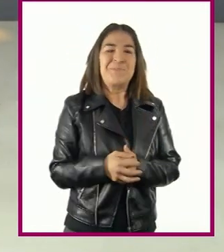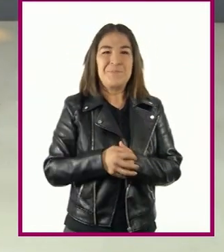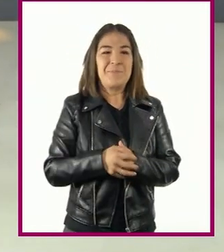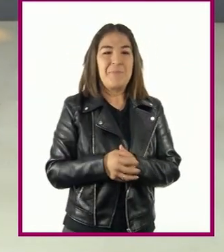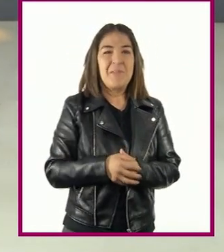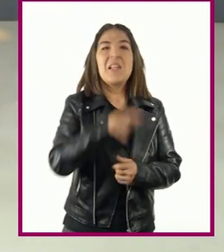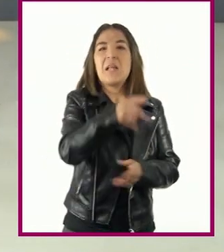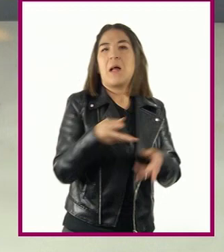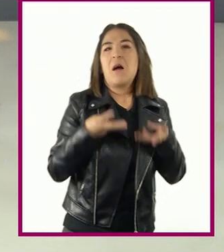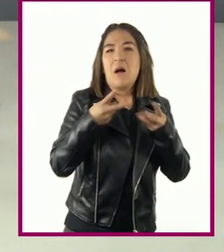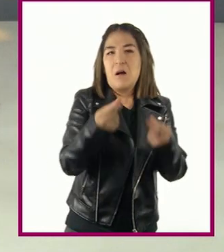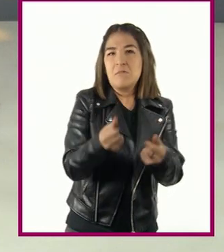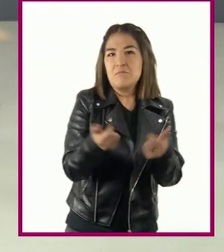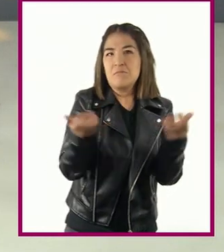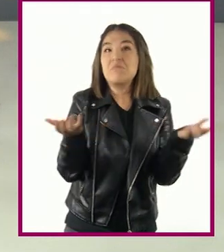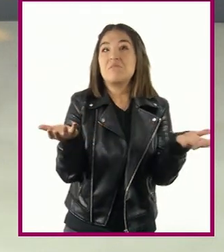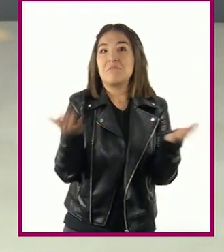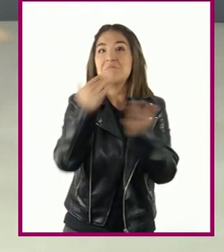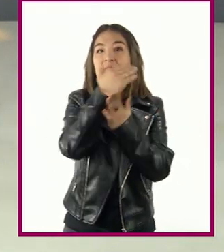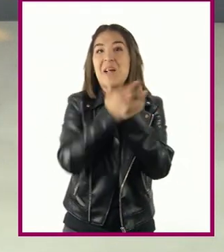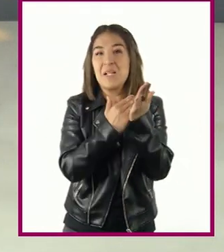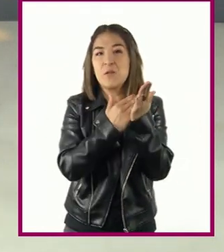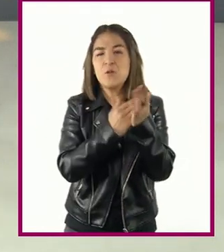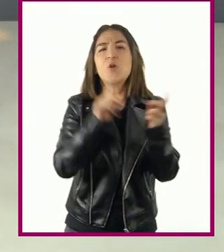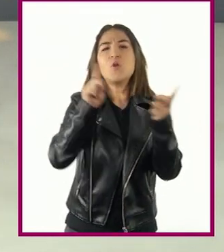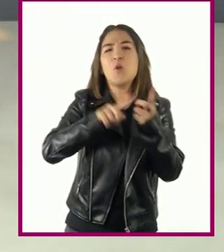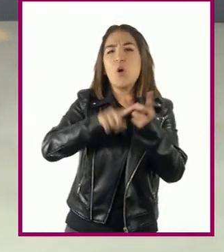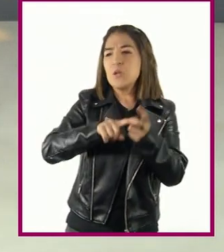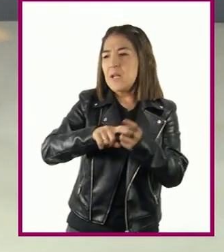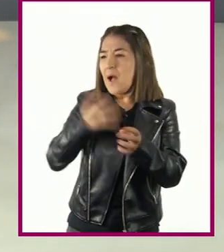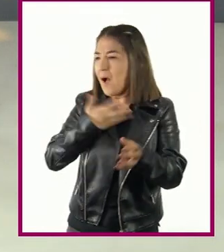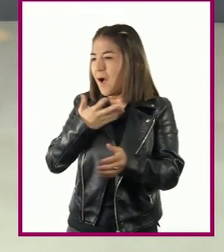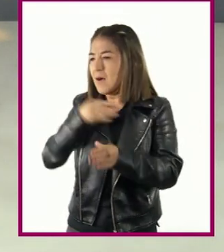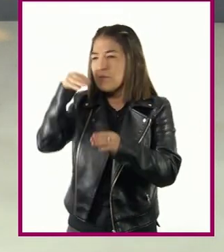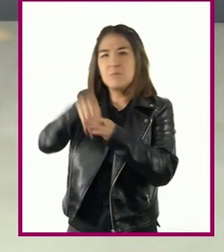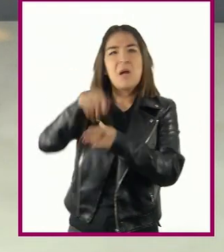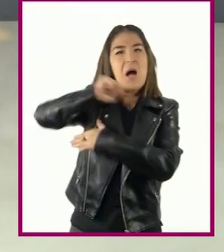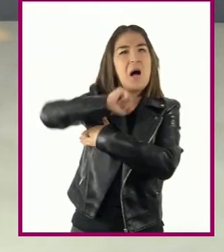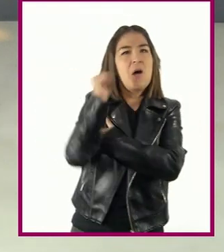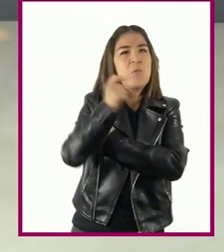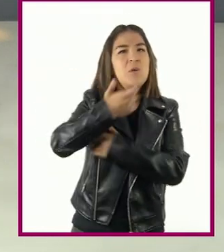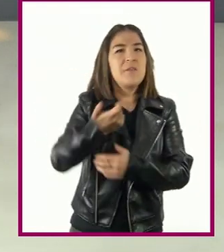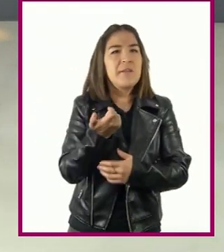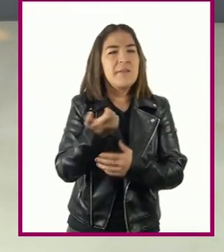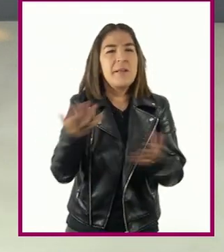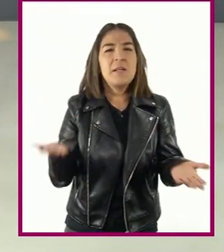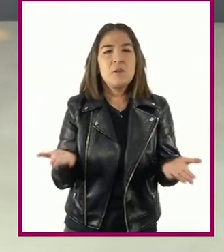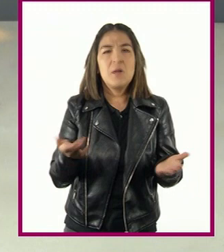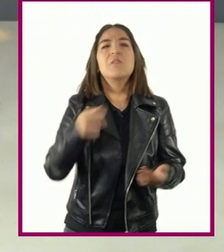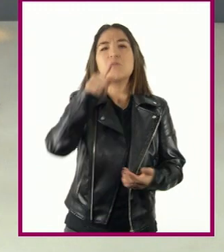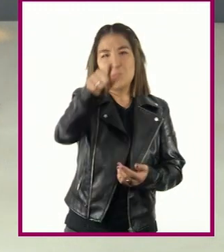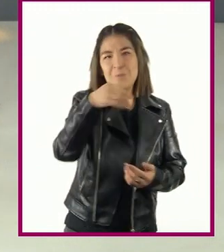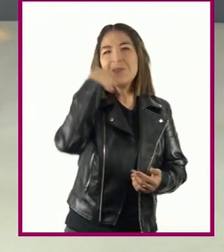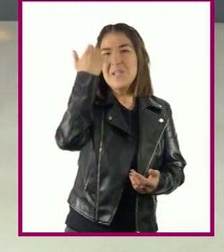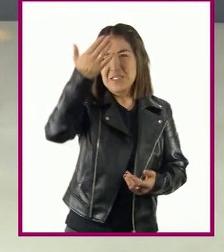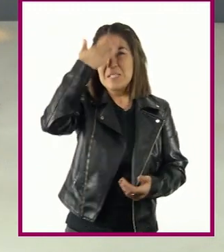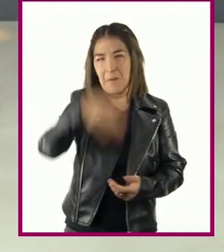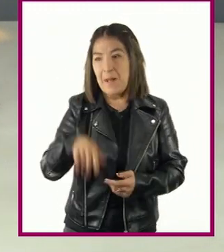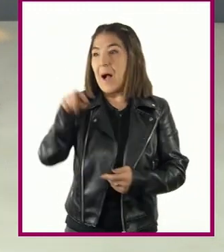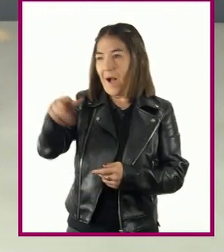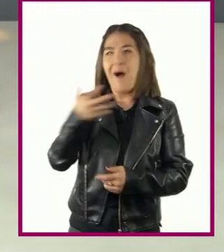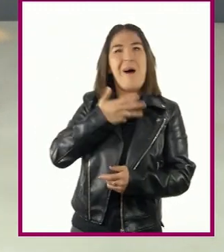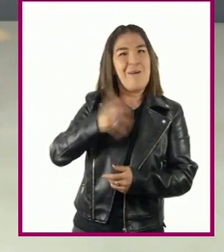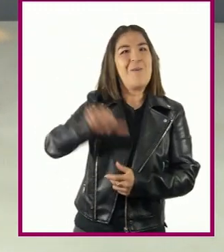darían menos esa ocasión? ¿Dónde buscarían el ahorro? Tal vez les gustaría saber que alguien ha